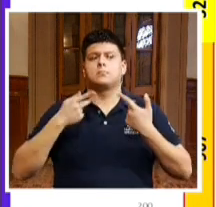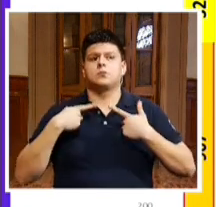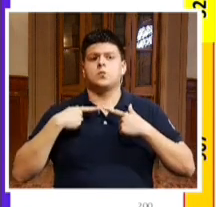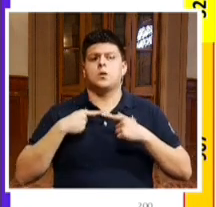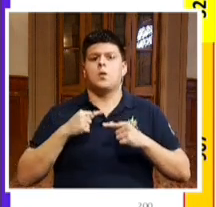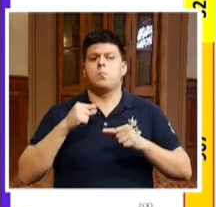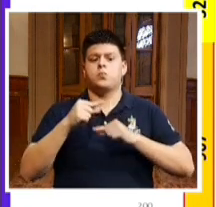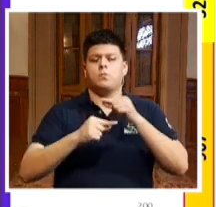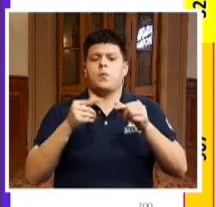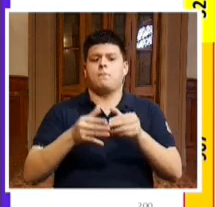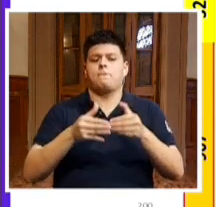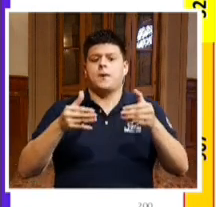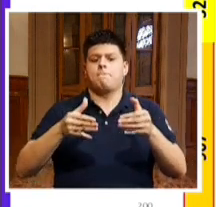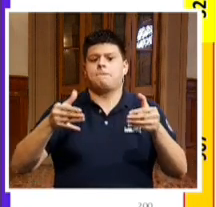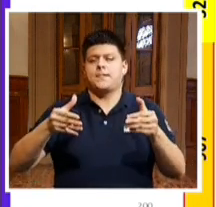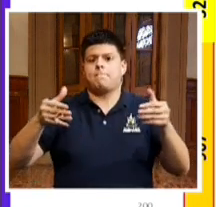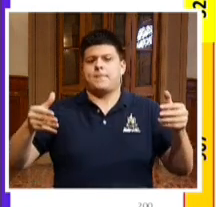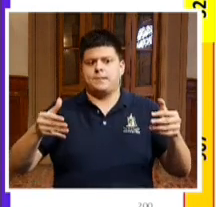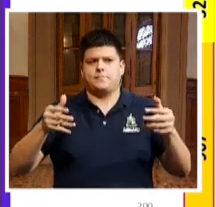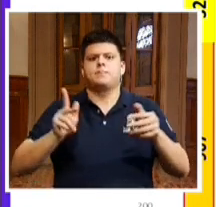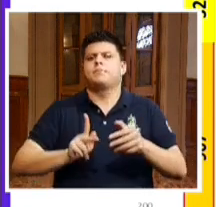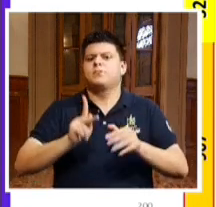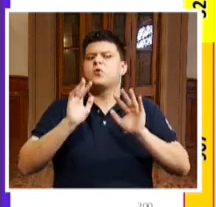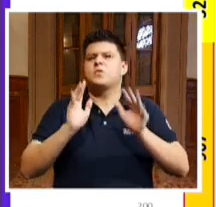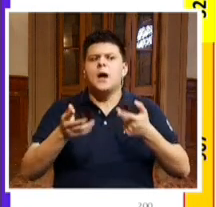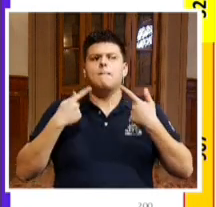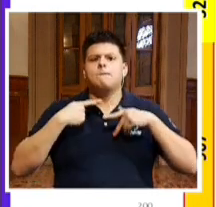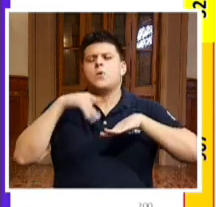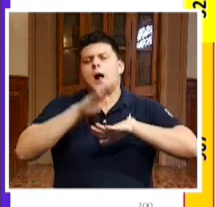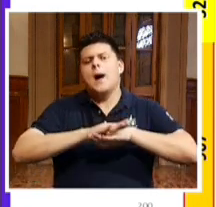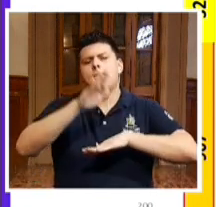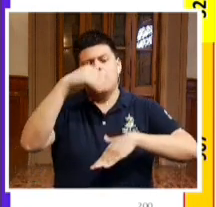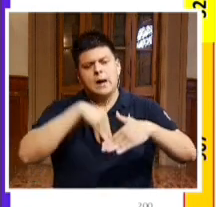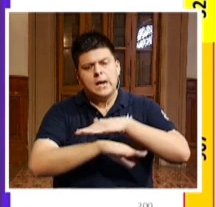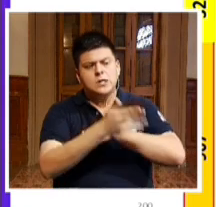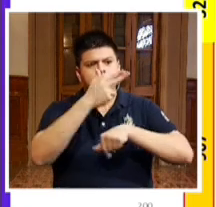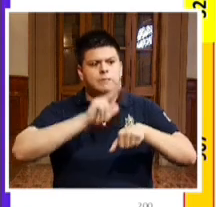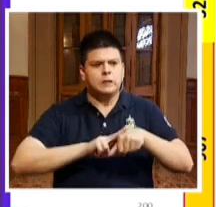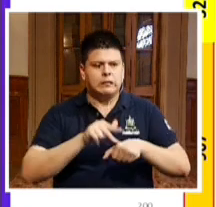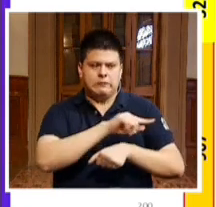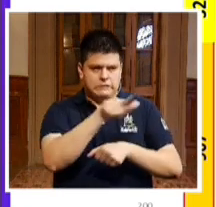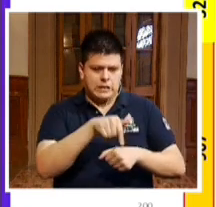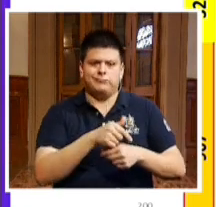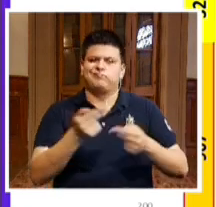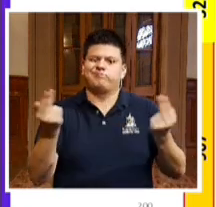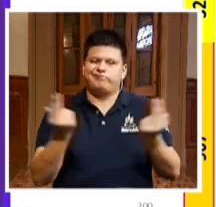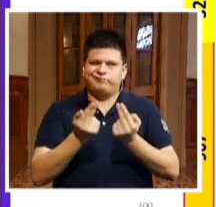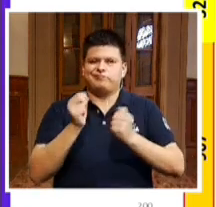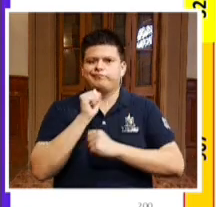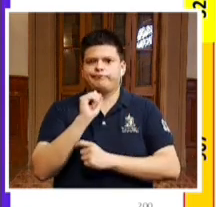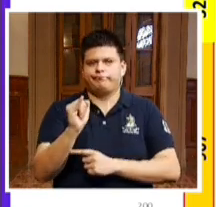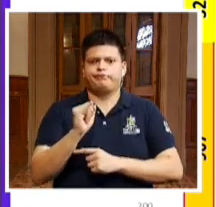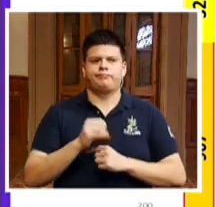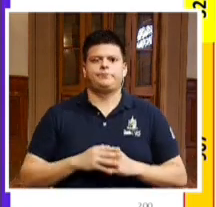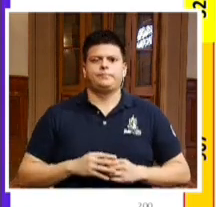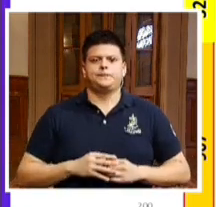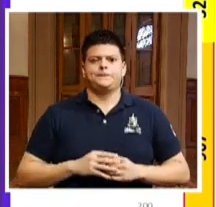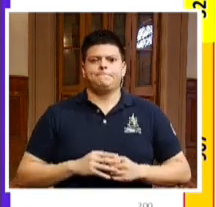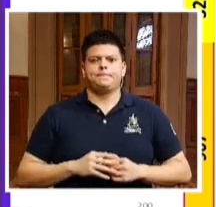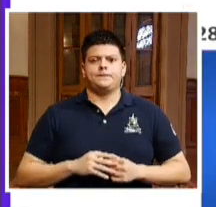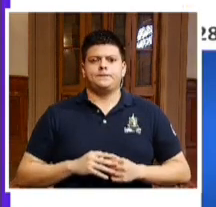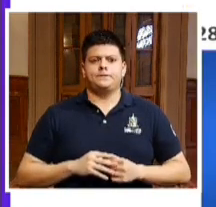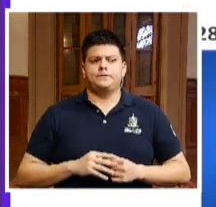gradual también, pero hay un incremento en el número de las personas que se hospitalizaron.